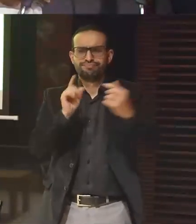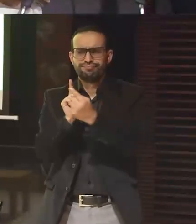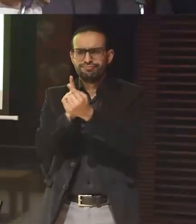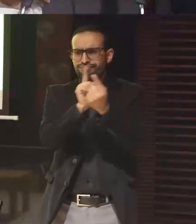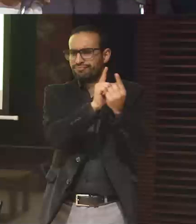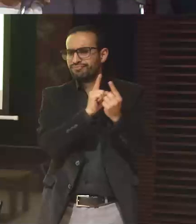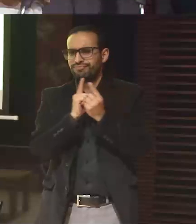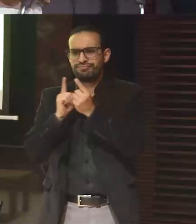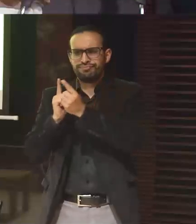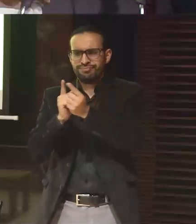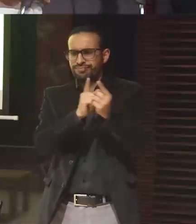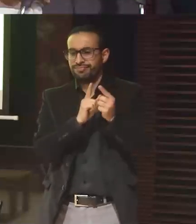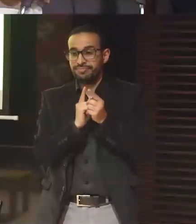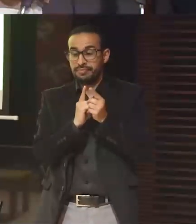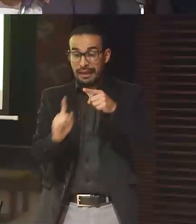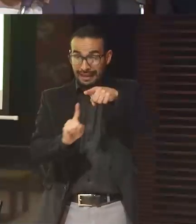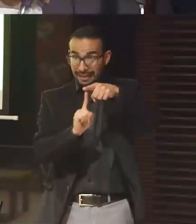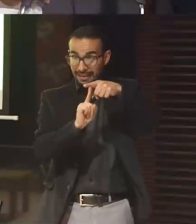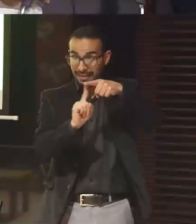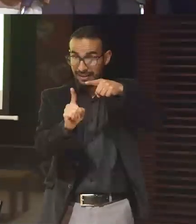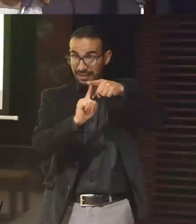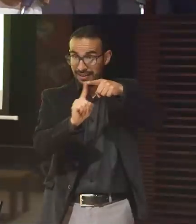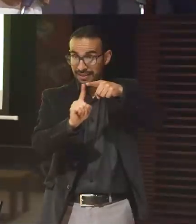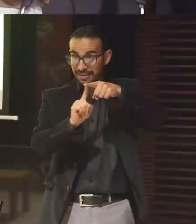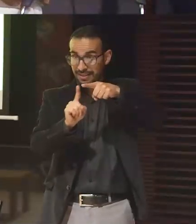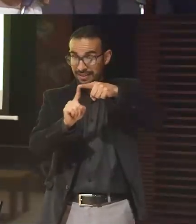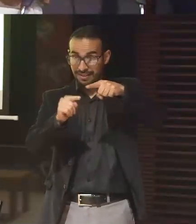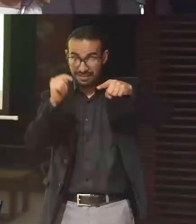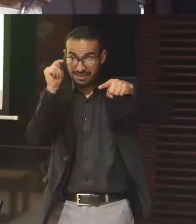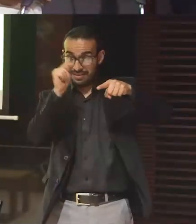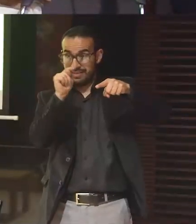Y Transmilenio es nuestro